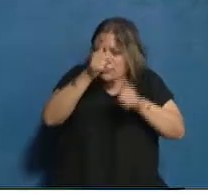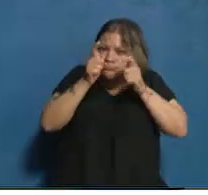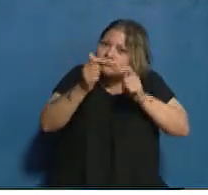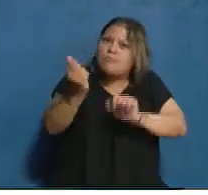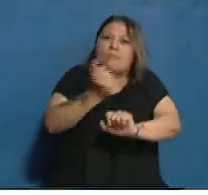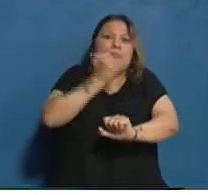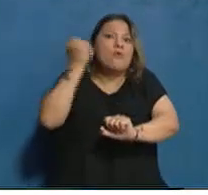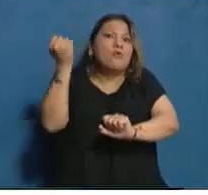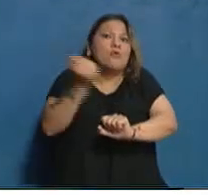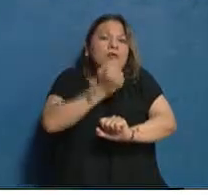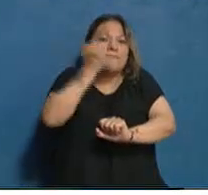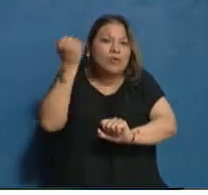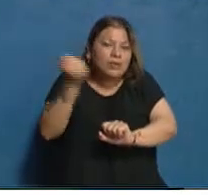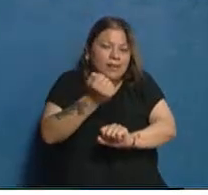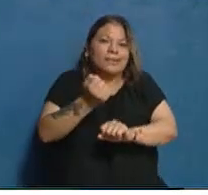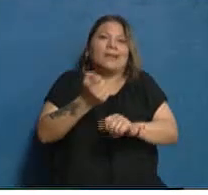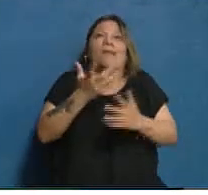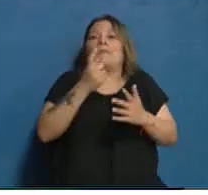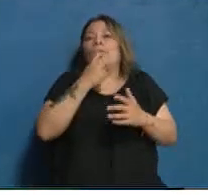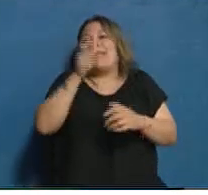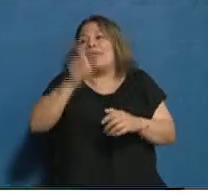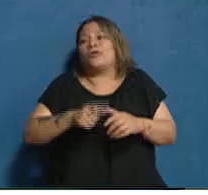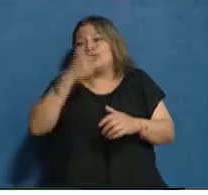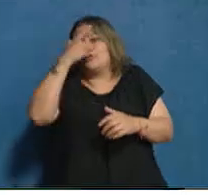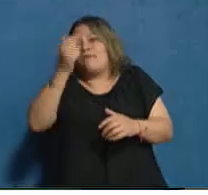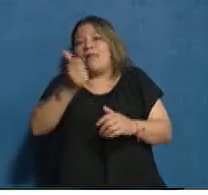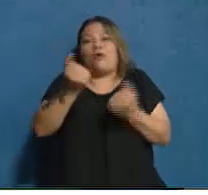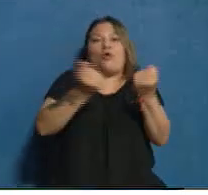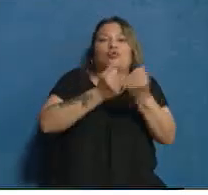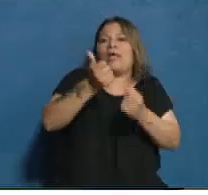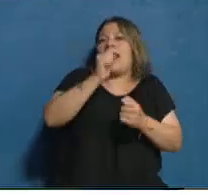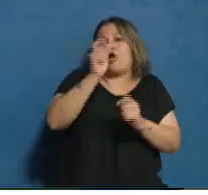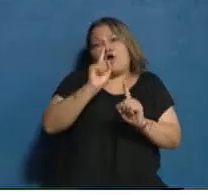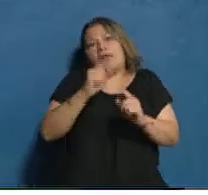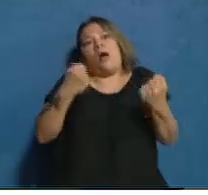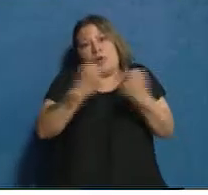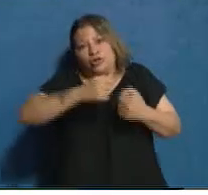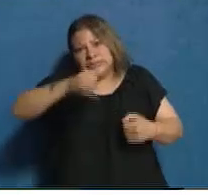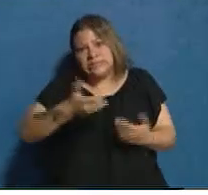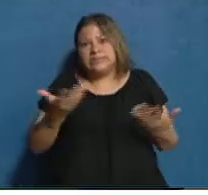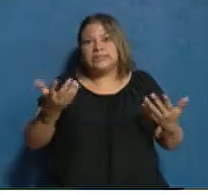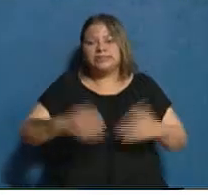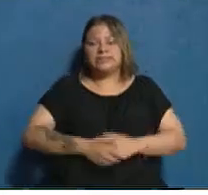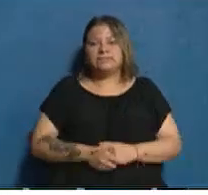muy importante la no ingesta de alcohol en quien conduce. En eso estamos de acuerdo.